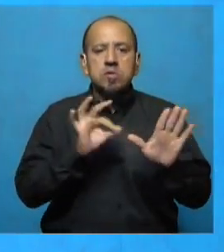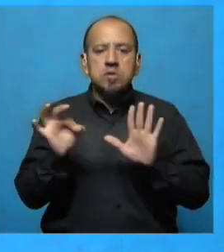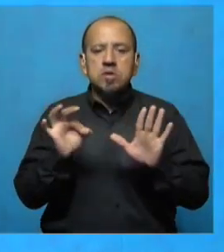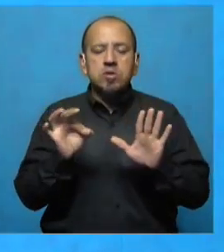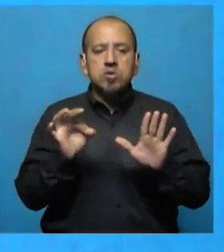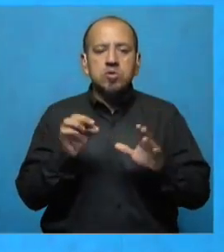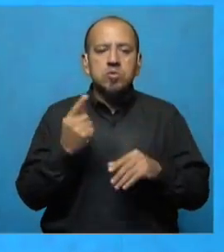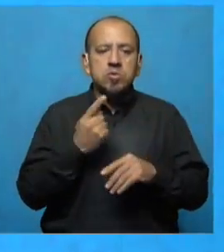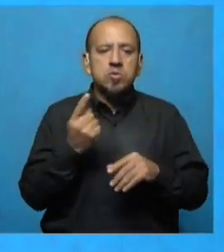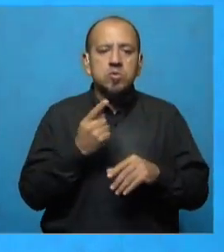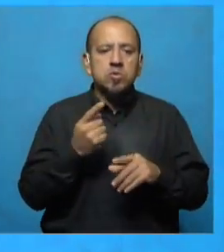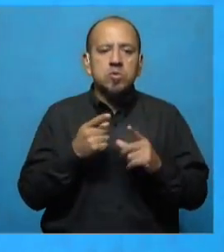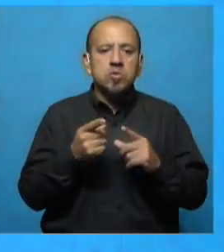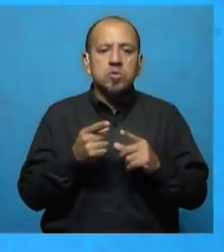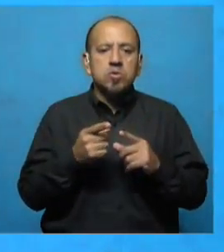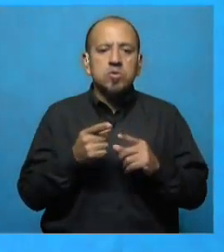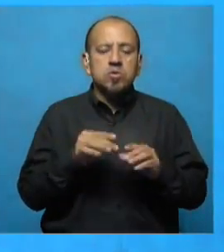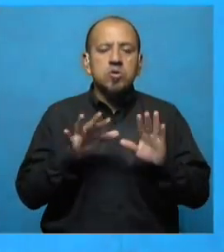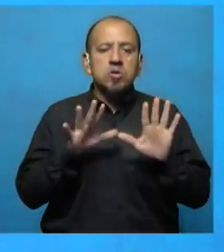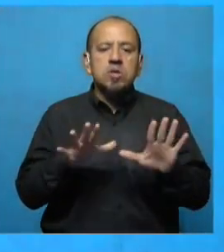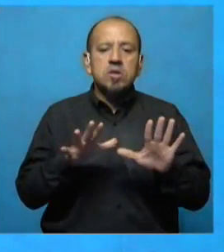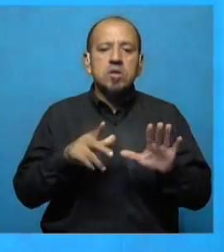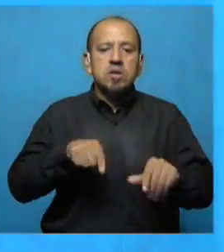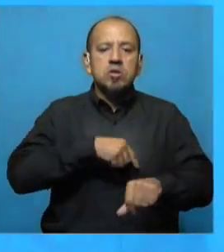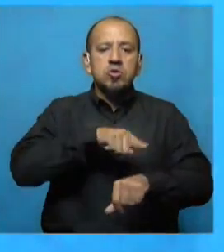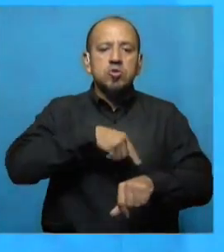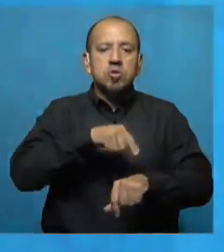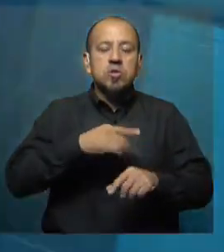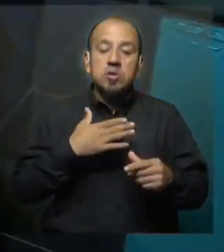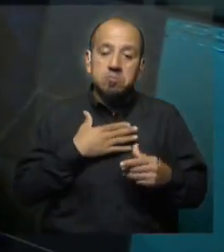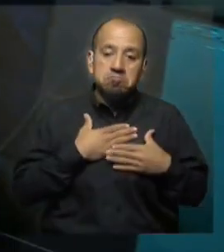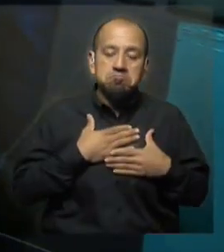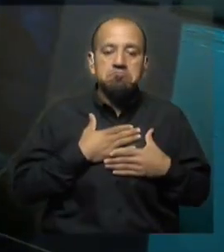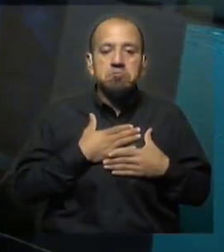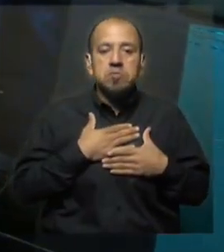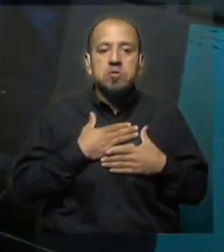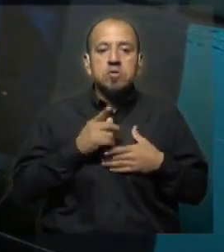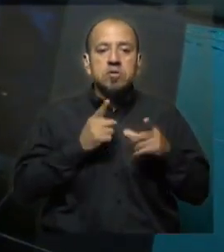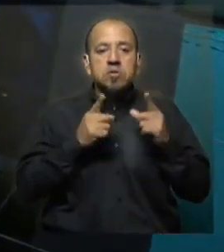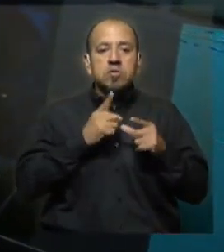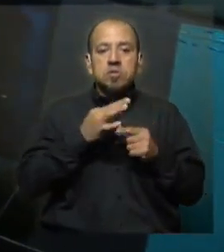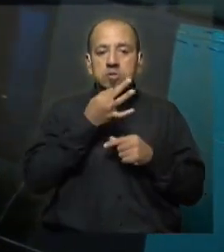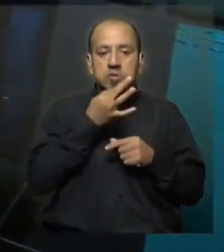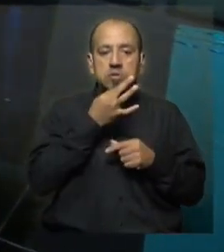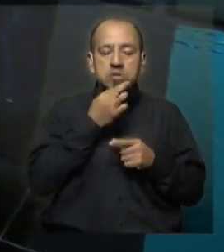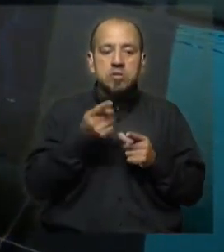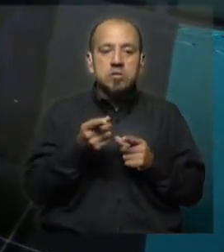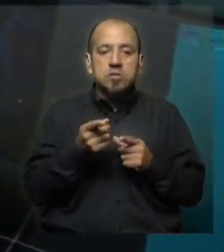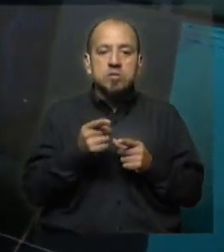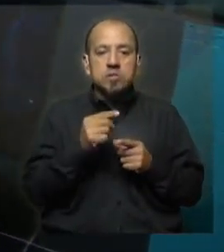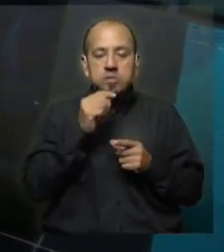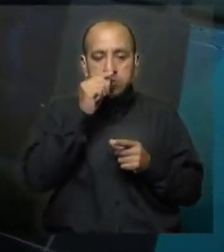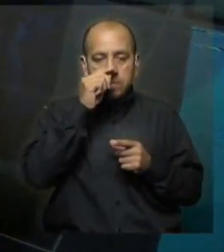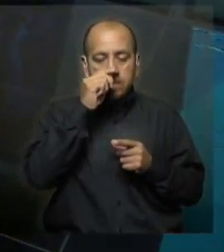horas de material de actual de humor de actualidad y es pila y queda muchachos este hay algunos chistes mejores que otros algunos les gustaron a otros más otros menos